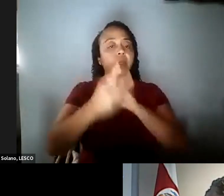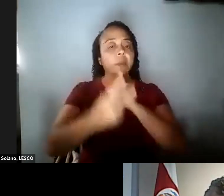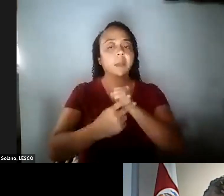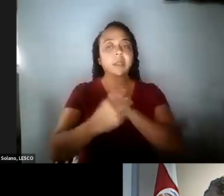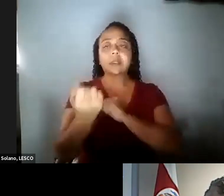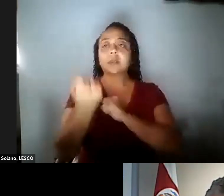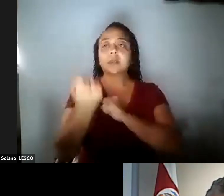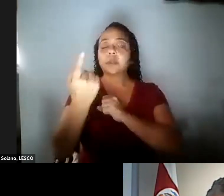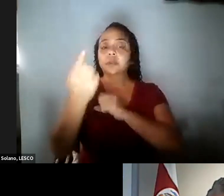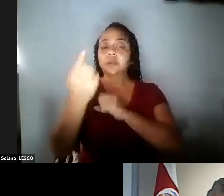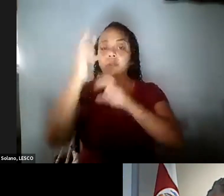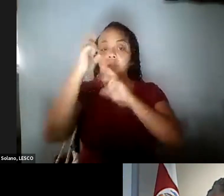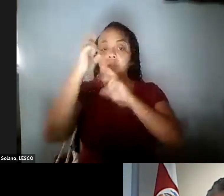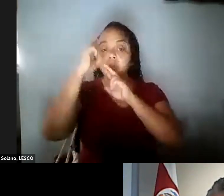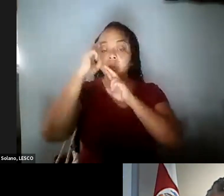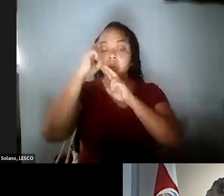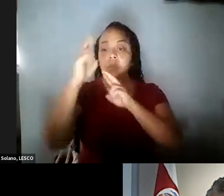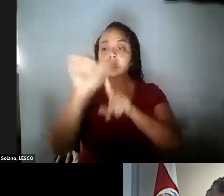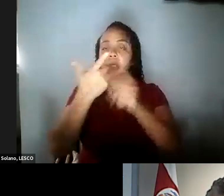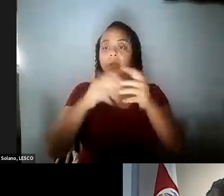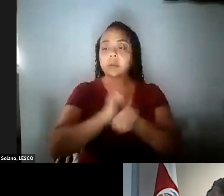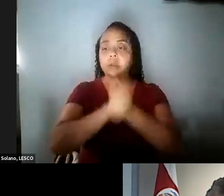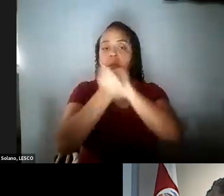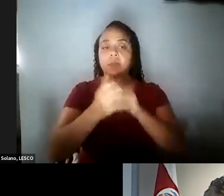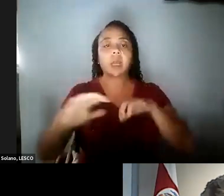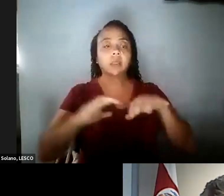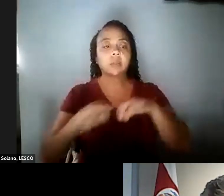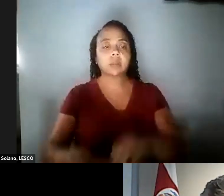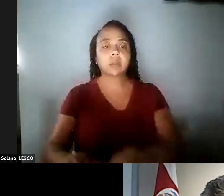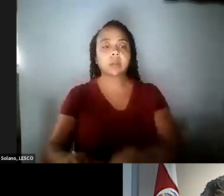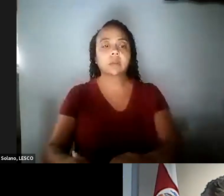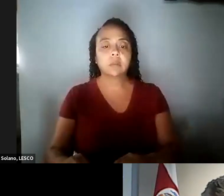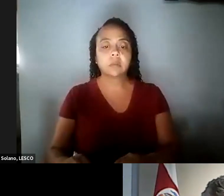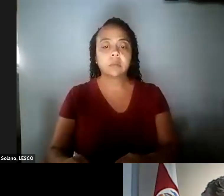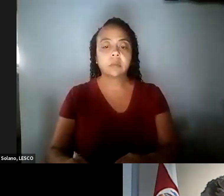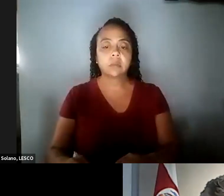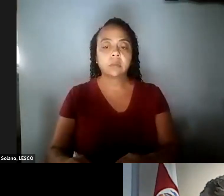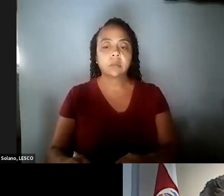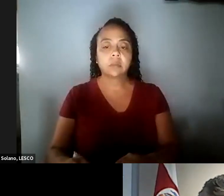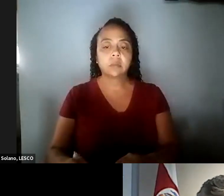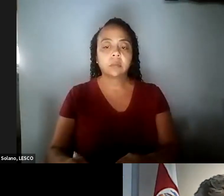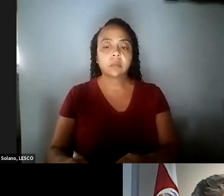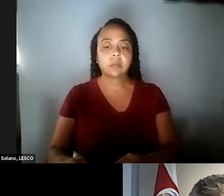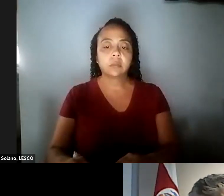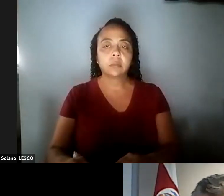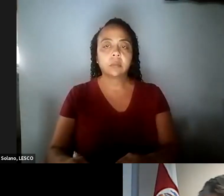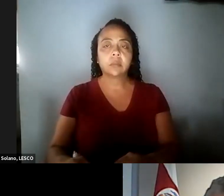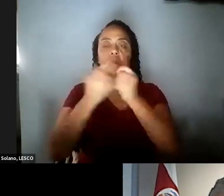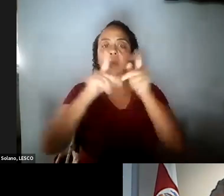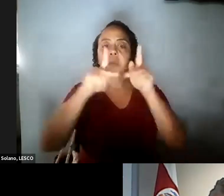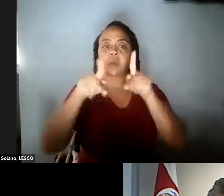responsabilidad social corporativa se traduce en acciones visibles es decir un grupo de personas que fuimos a ayudar